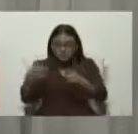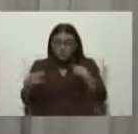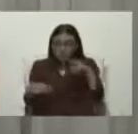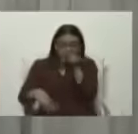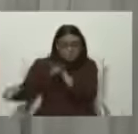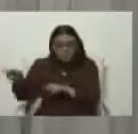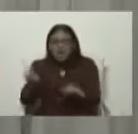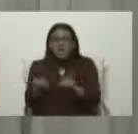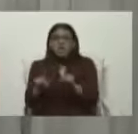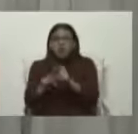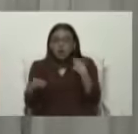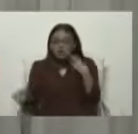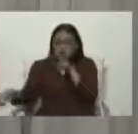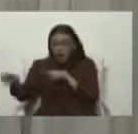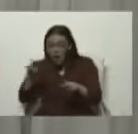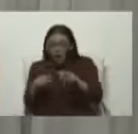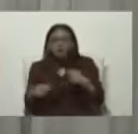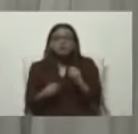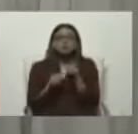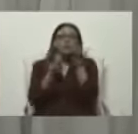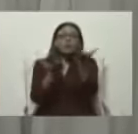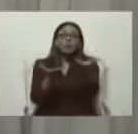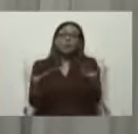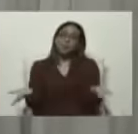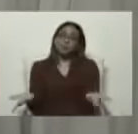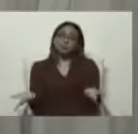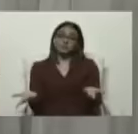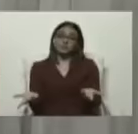de El Bojote,